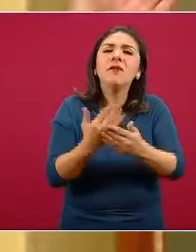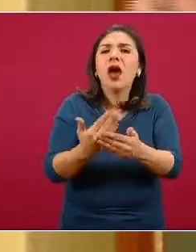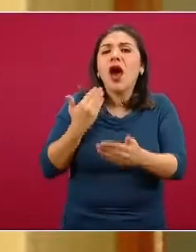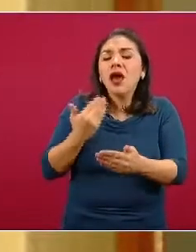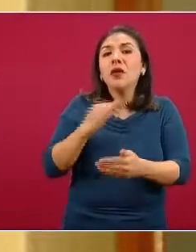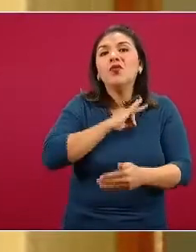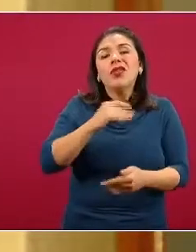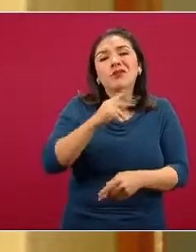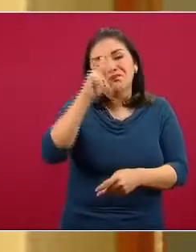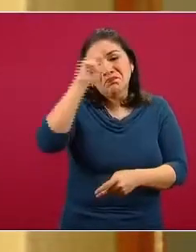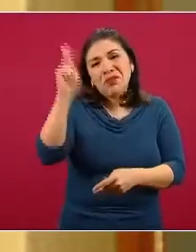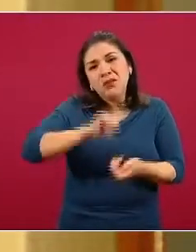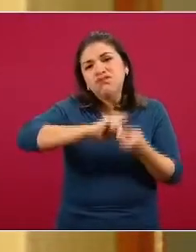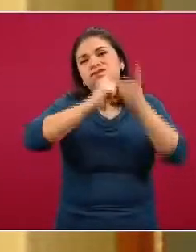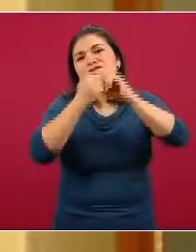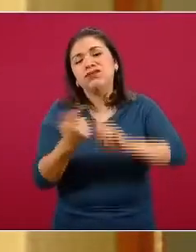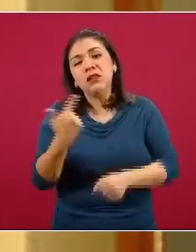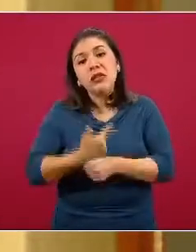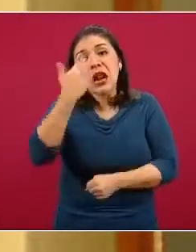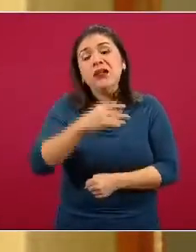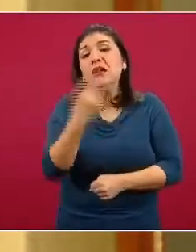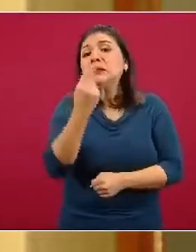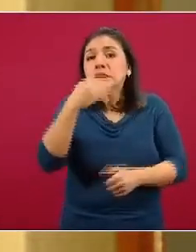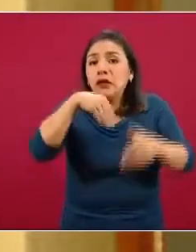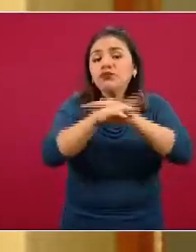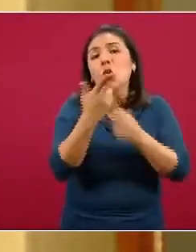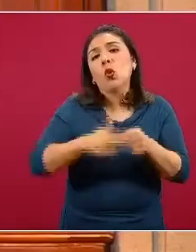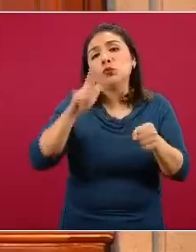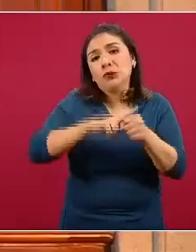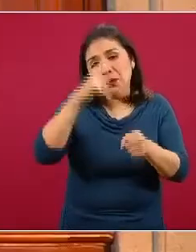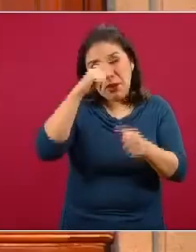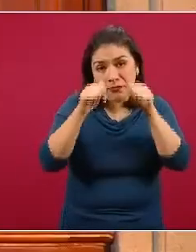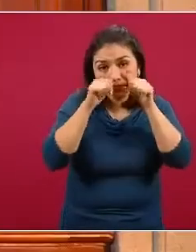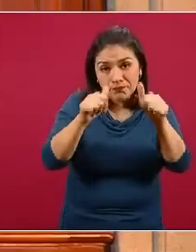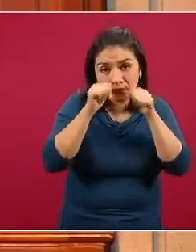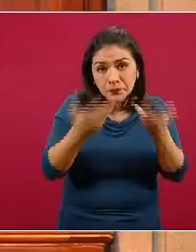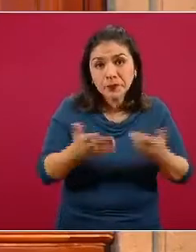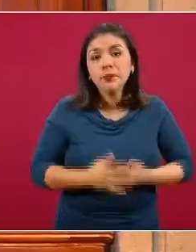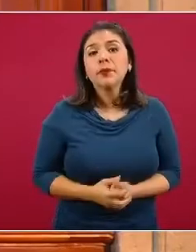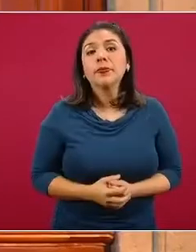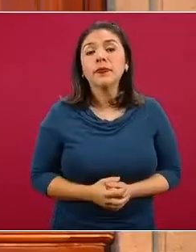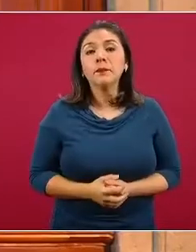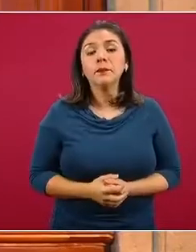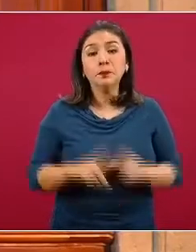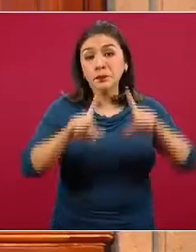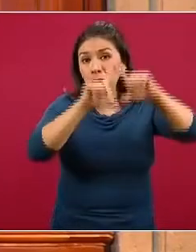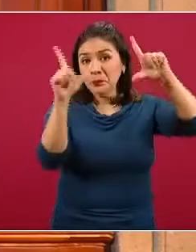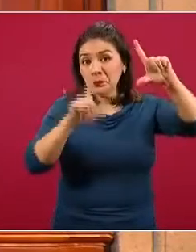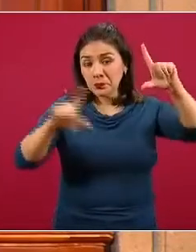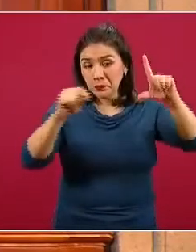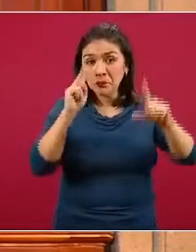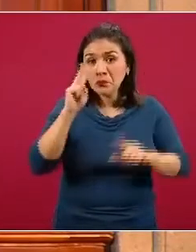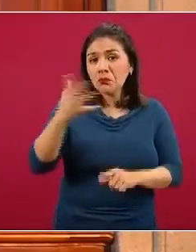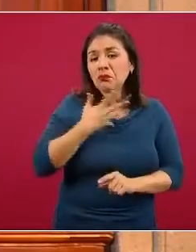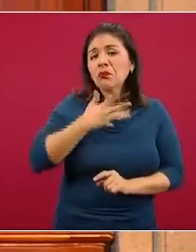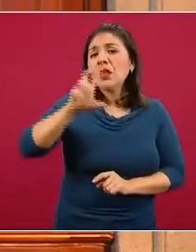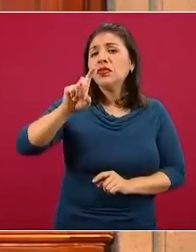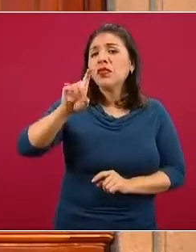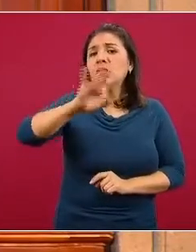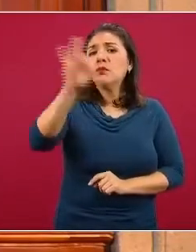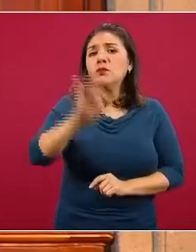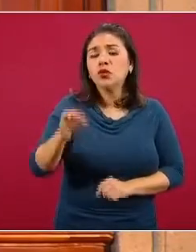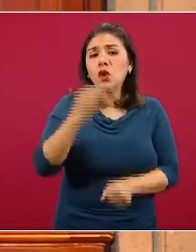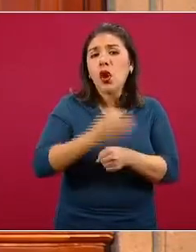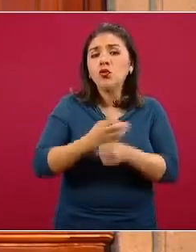grave y entonces tengan que demandar o tengan que ser atendidas en una cama hospitalaria. A nivel nacional, 30% es